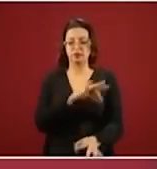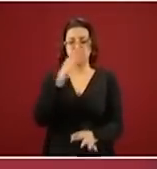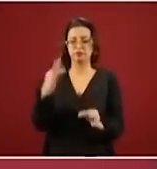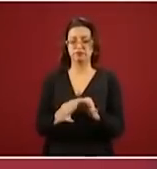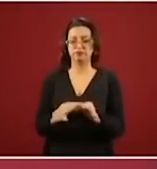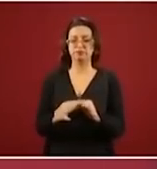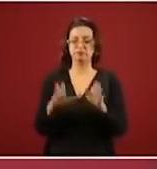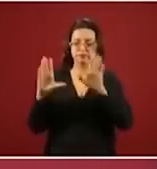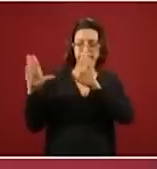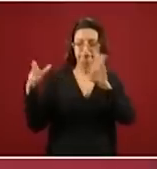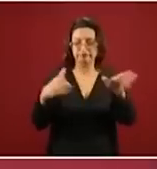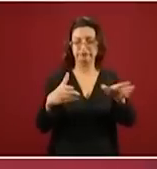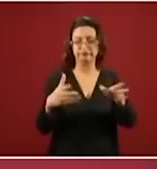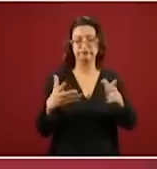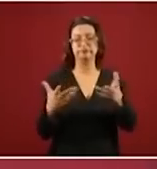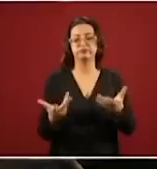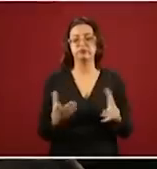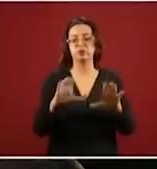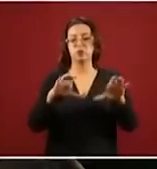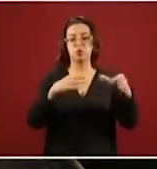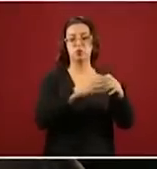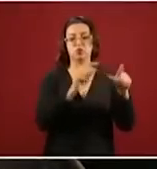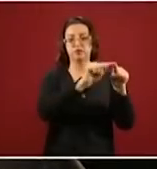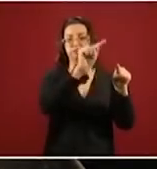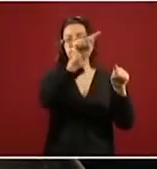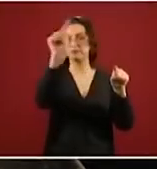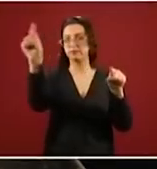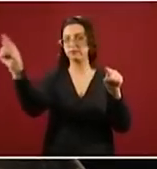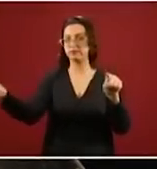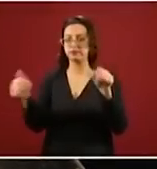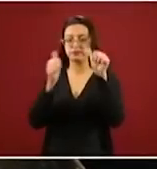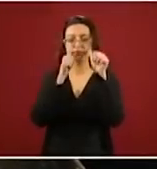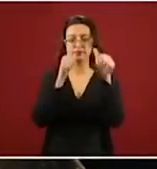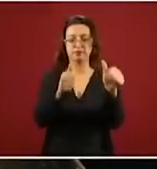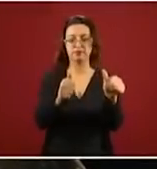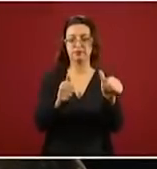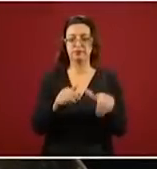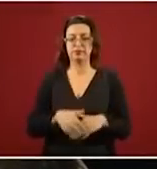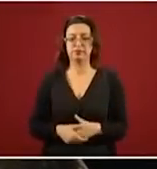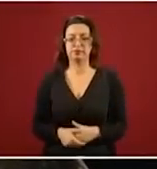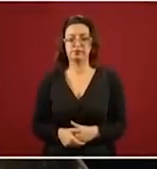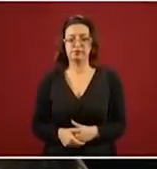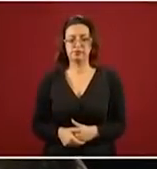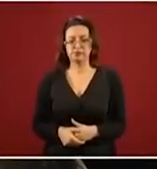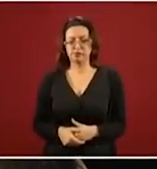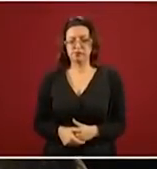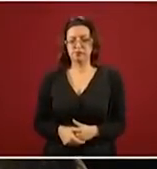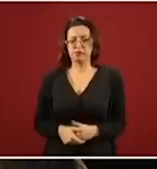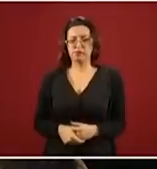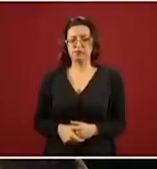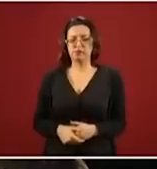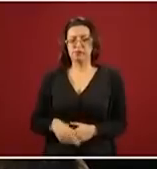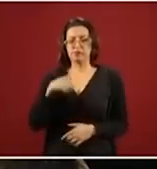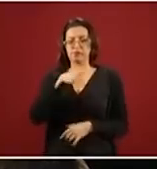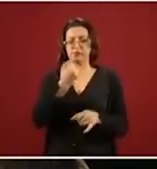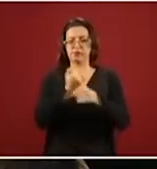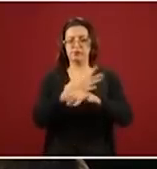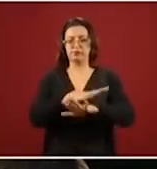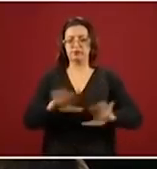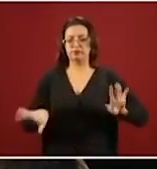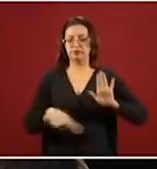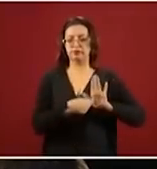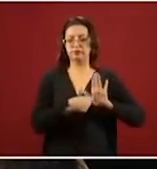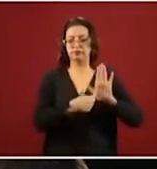orientación en las distintas comunidades del país aquí está la eso es importante